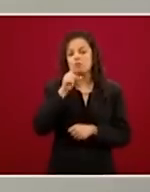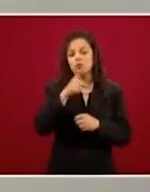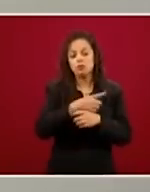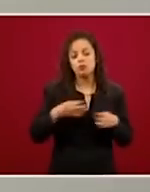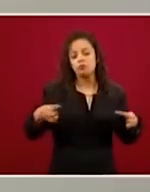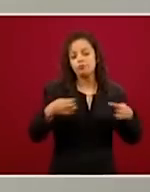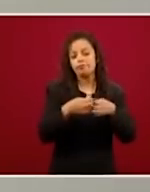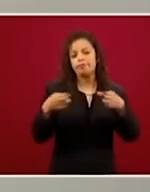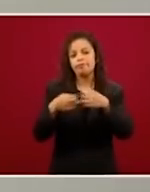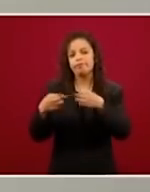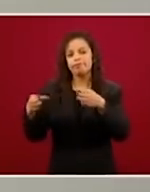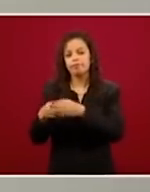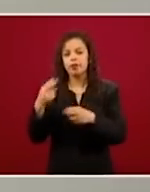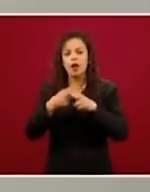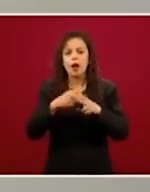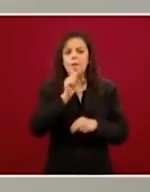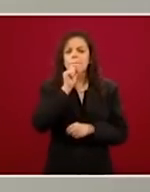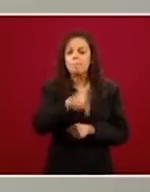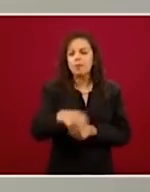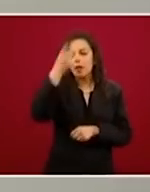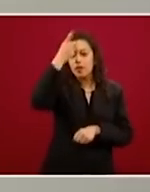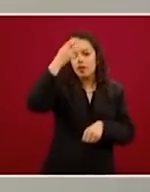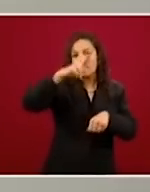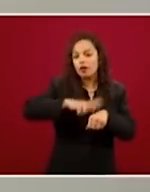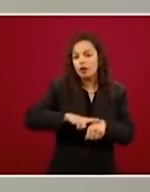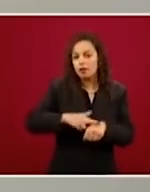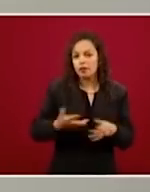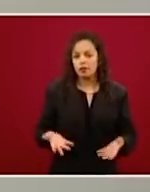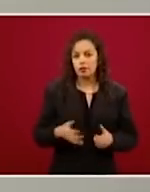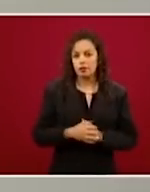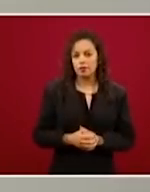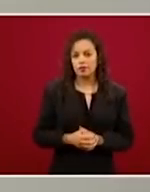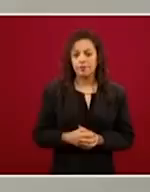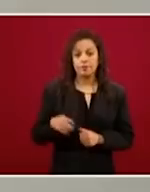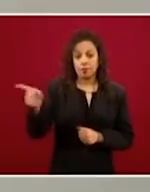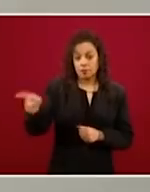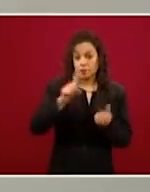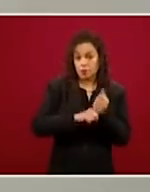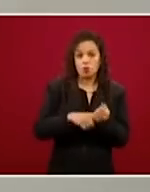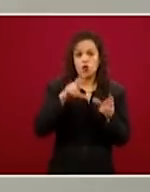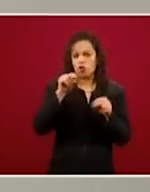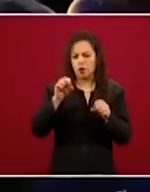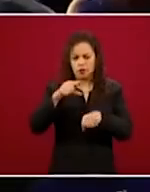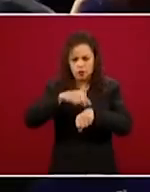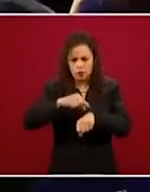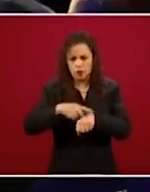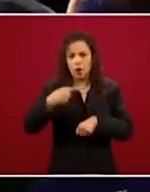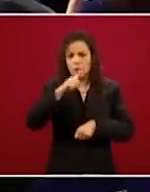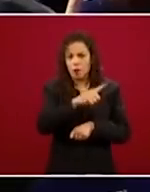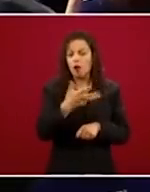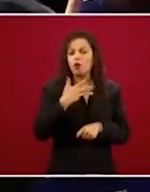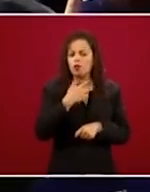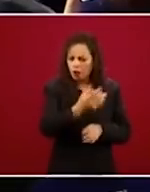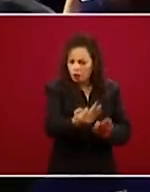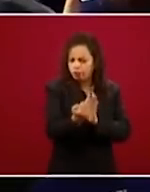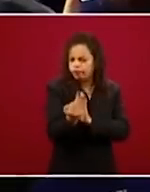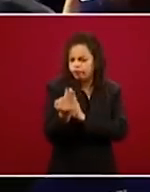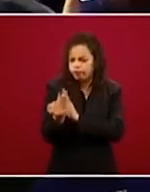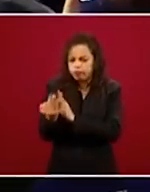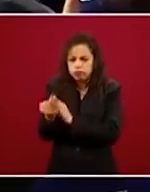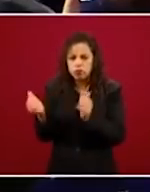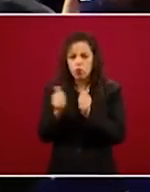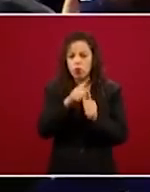propios directores de la seguridad social aunque ellos no son médicos tienen una familiar ya muy cercana con el personal de salud pues no